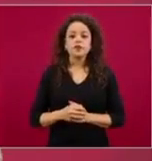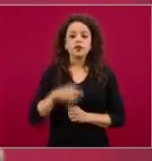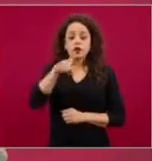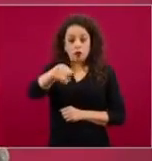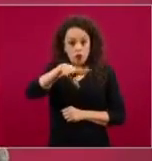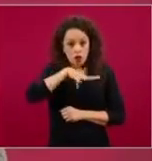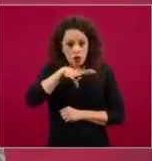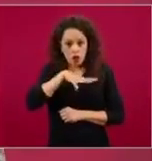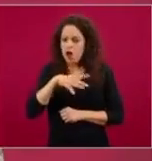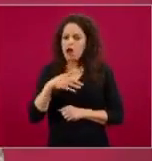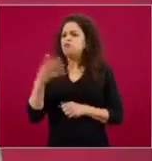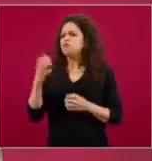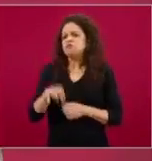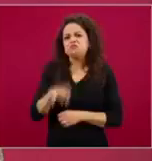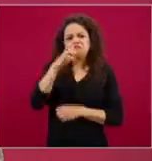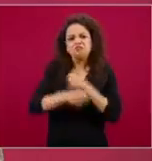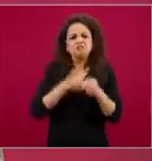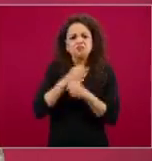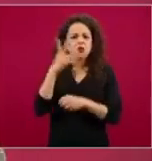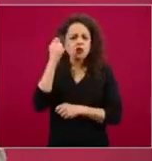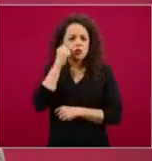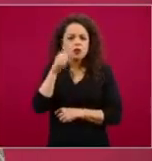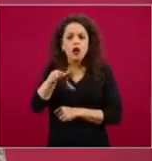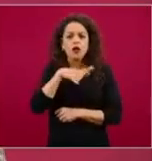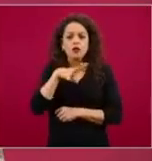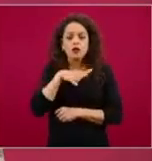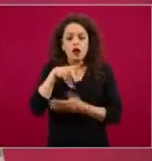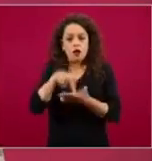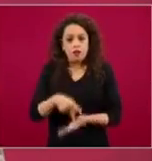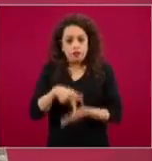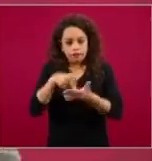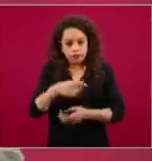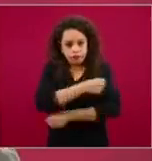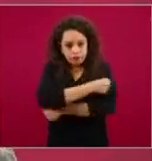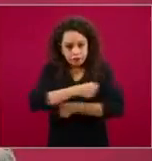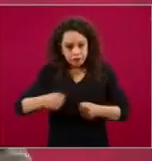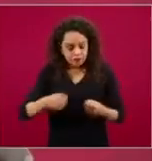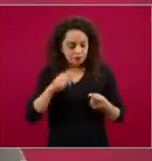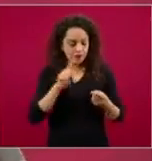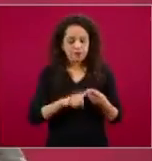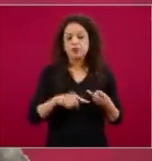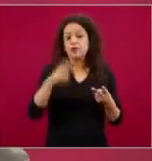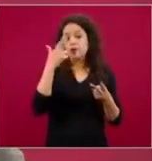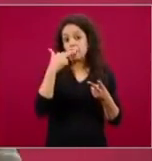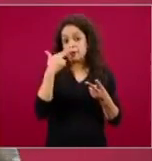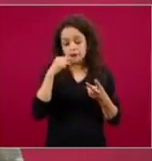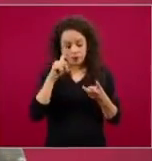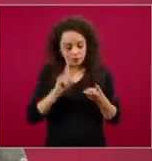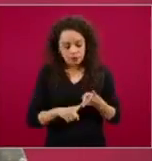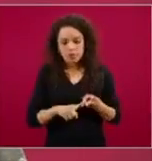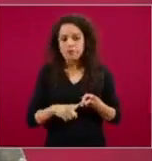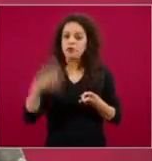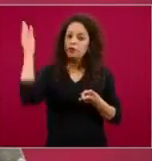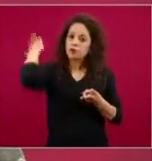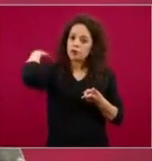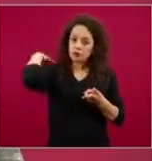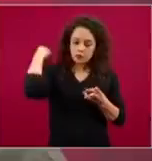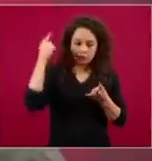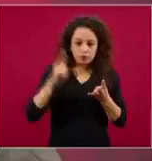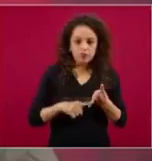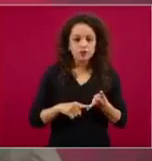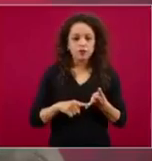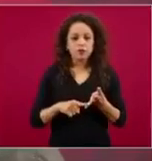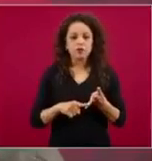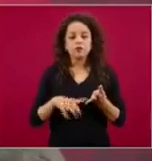obesidad, la presión arterial alta, diabetes, enfermedad pulmonar o cardíaca crónicas,